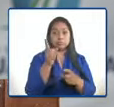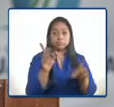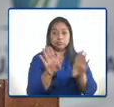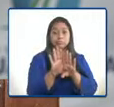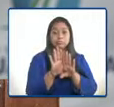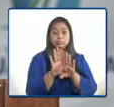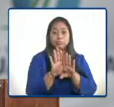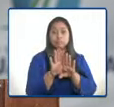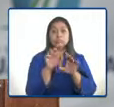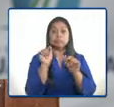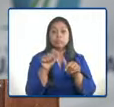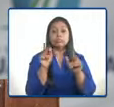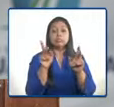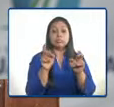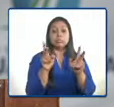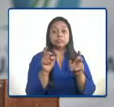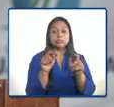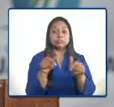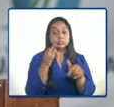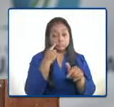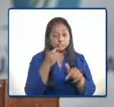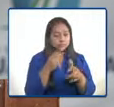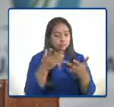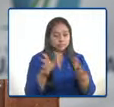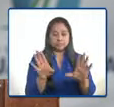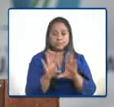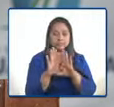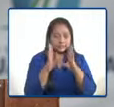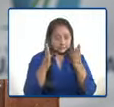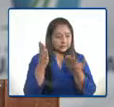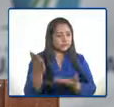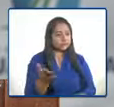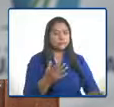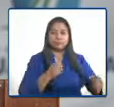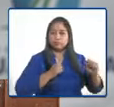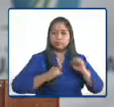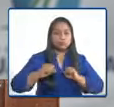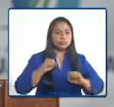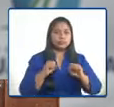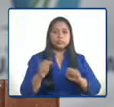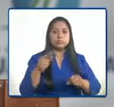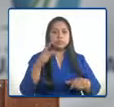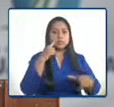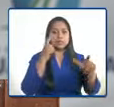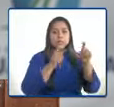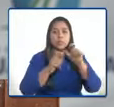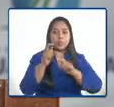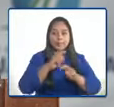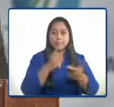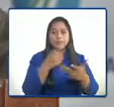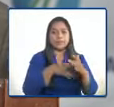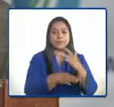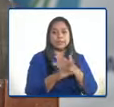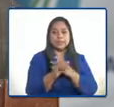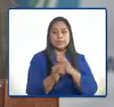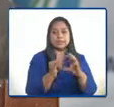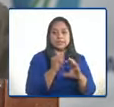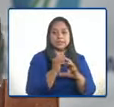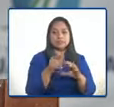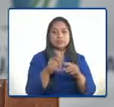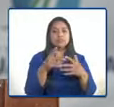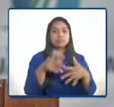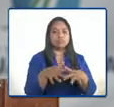Es un sector que ha permanecido en pie y ha mantenido el comercio marítimo internacional en una